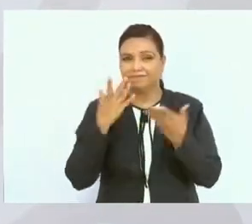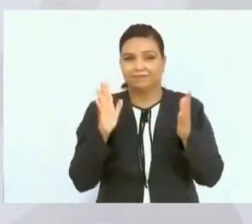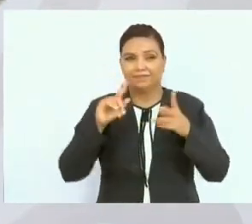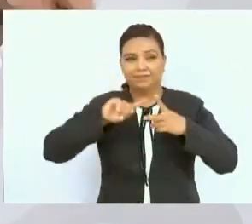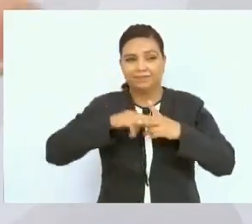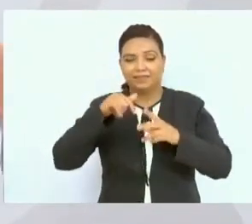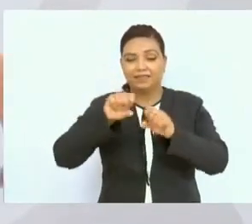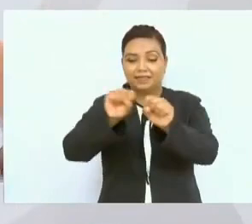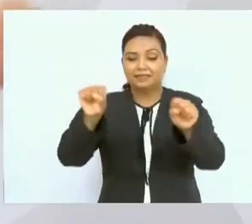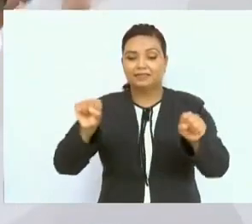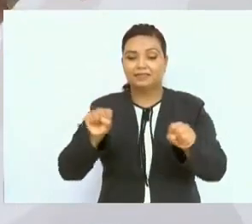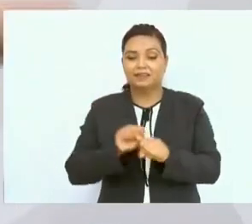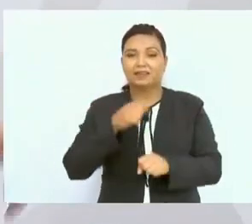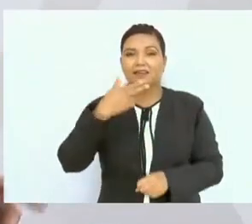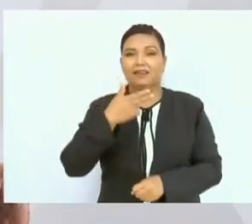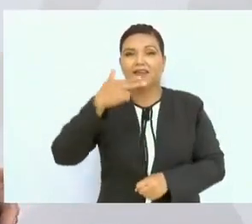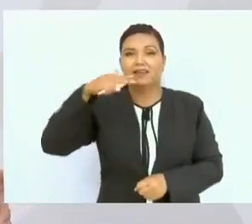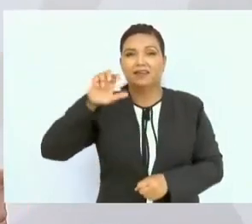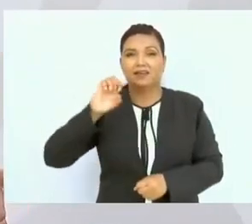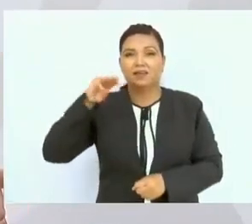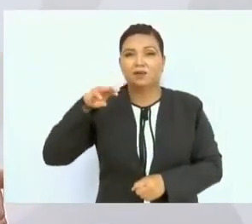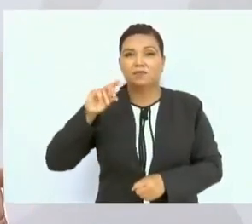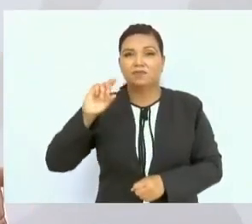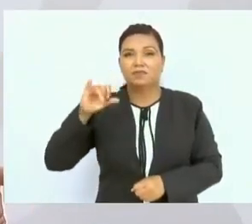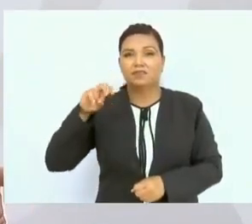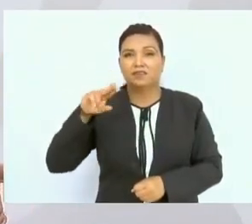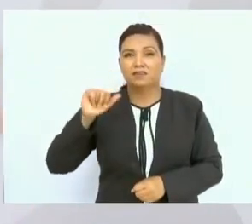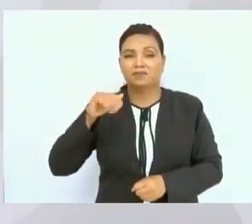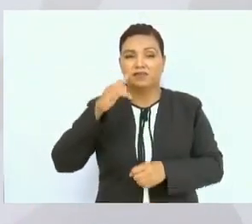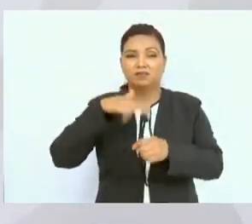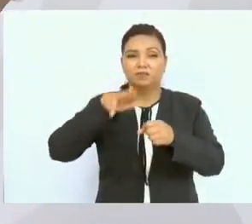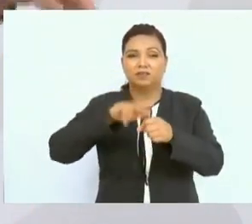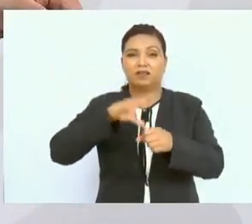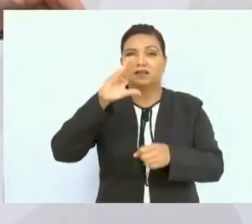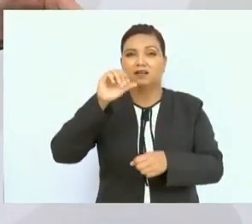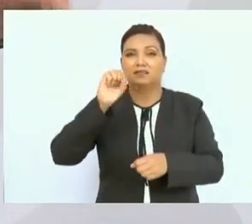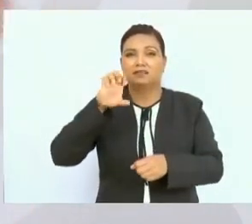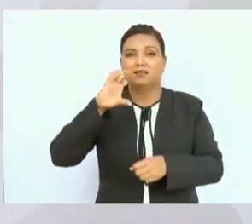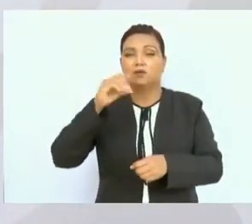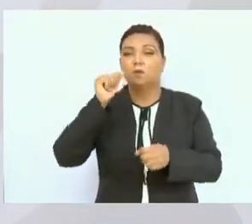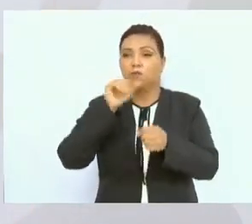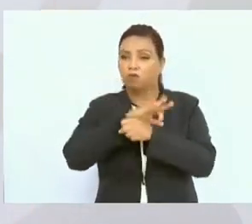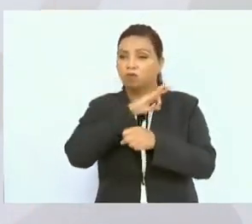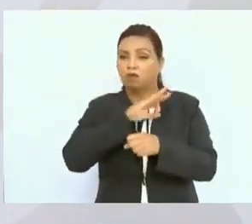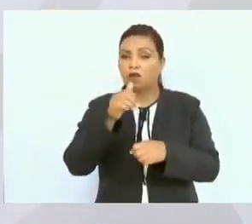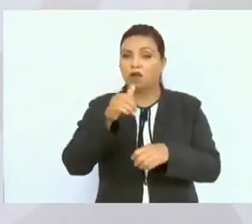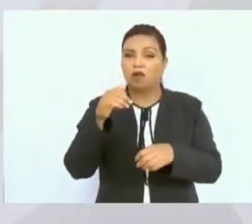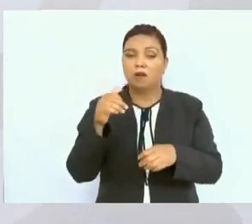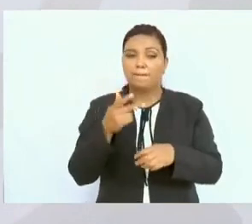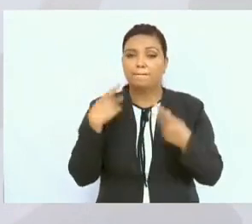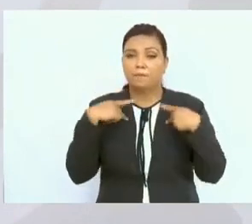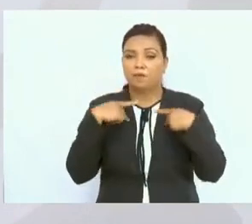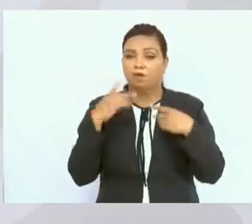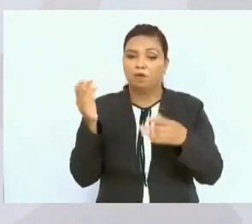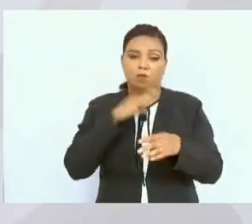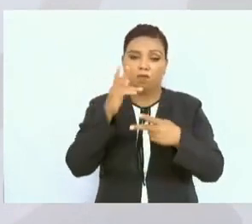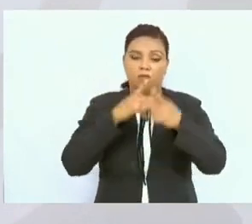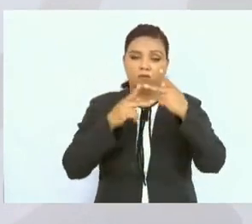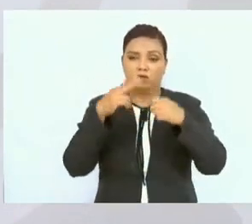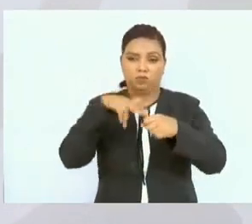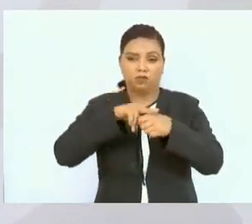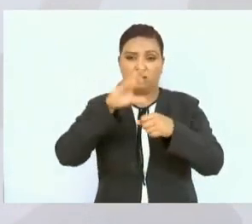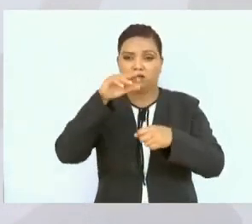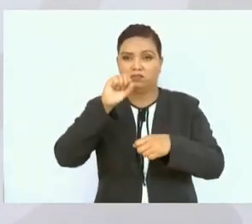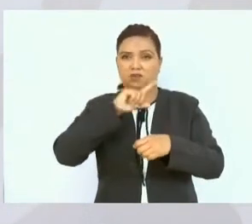andar la sala de hemodinamia del Hospital Canseco para que puedan ser referidos a ese hospital y no hasta Ciudad Victoria, que es en donde se